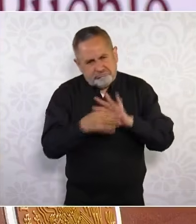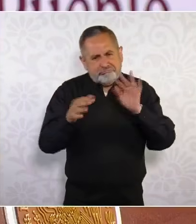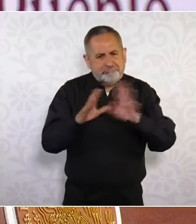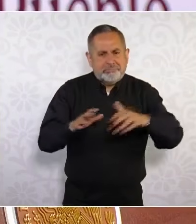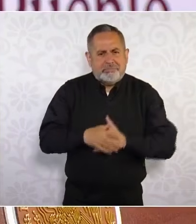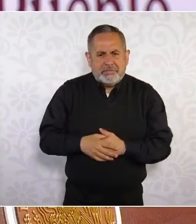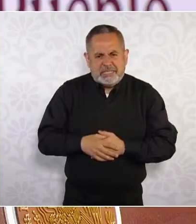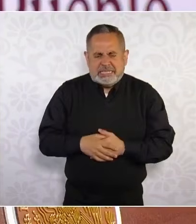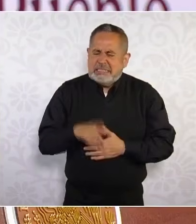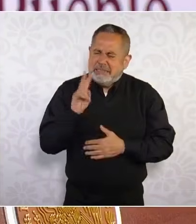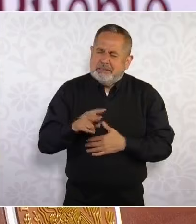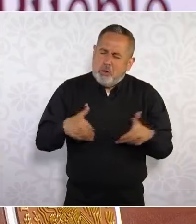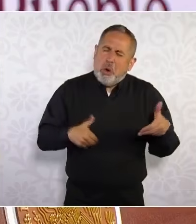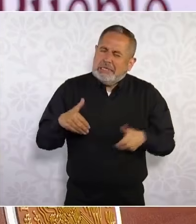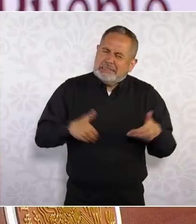molesta.